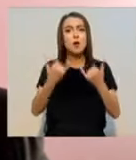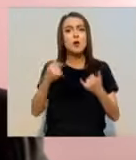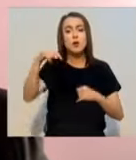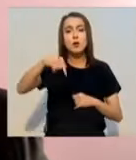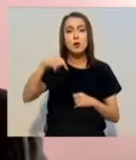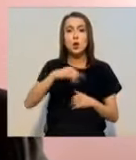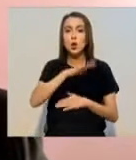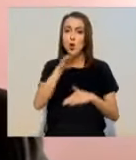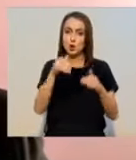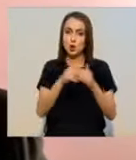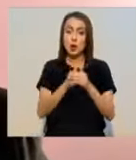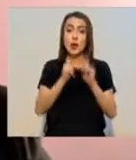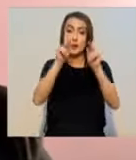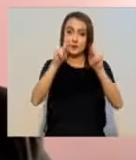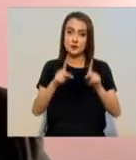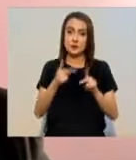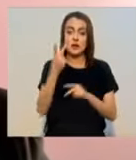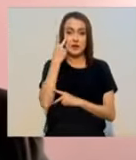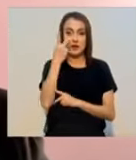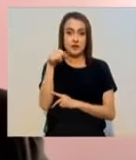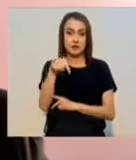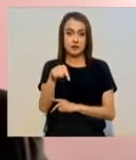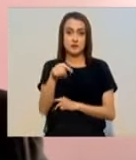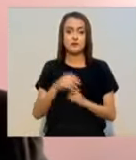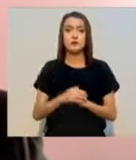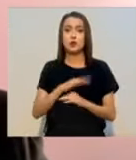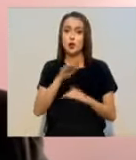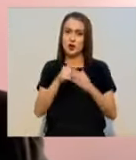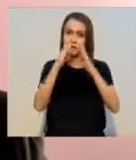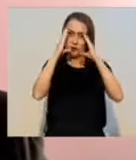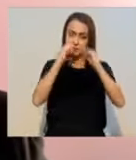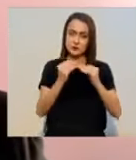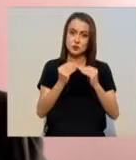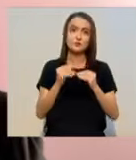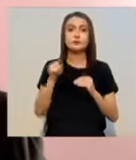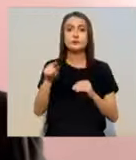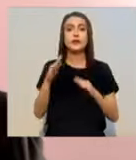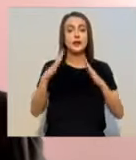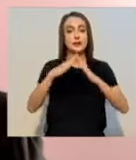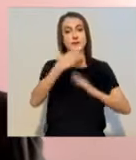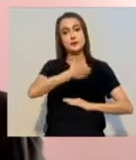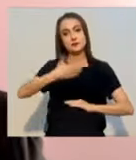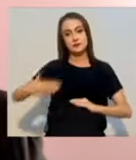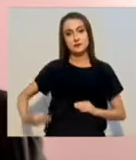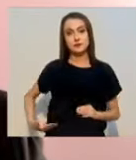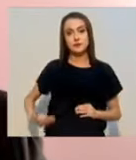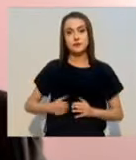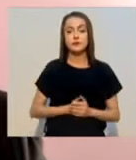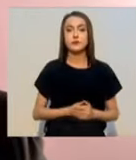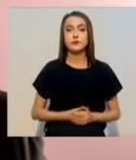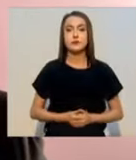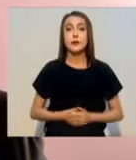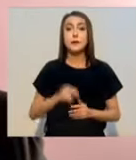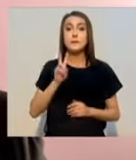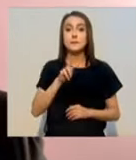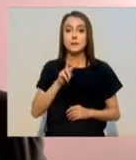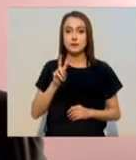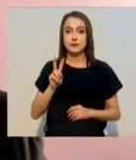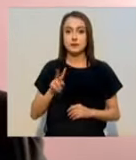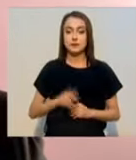Hoy, y todos los que están siguiendo obviamente la transmisión, los que están presenciales allá en Casa Presidencial, al ser